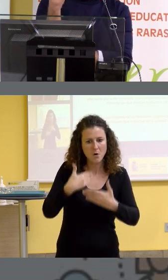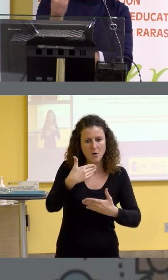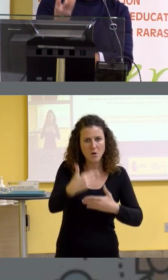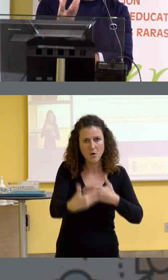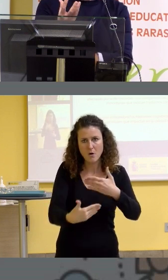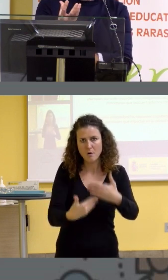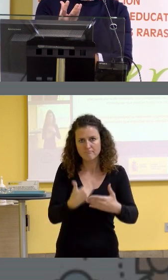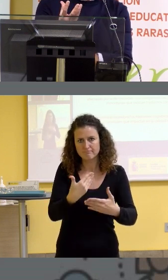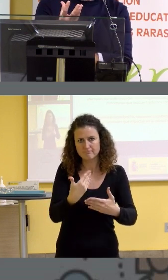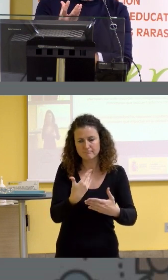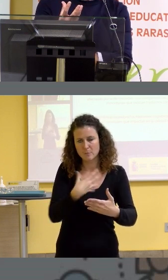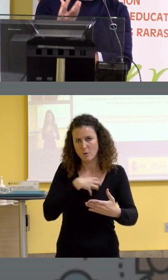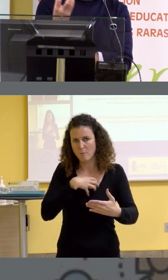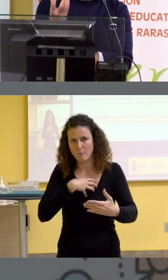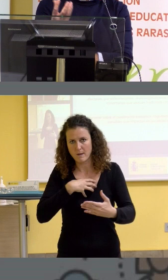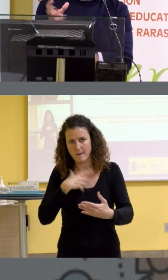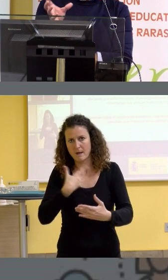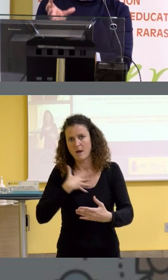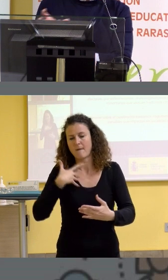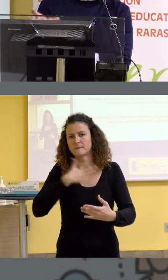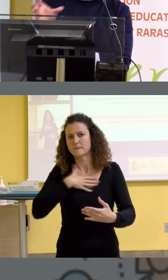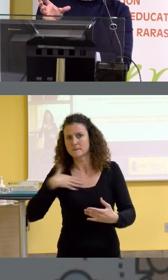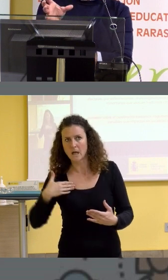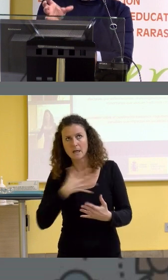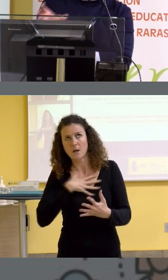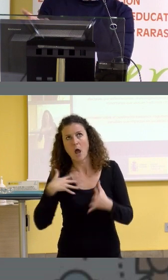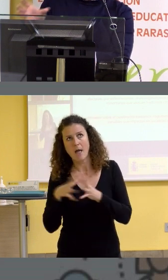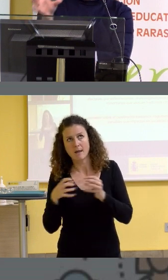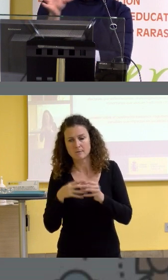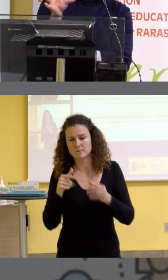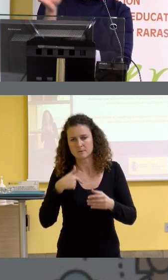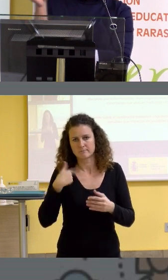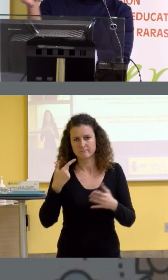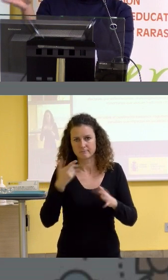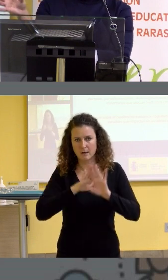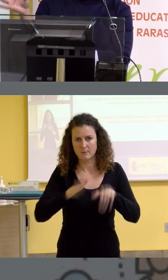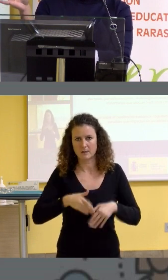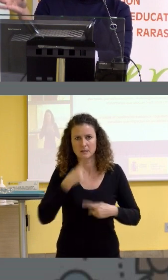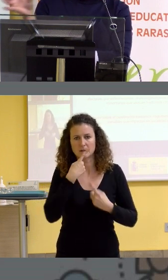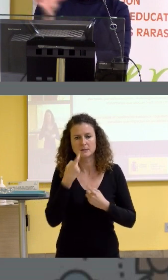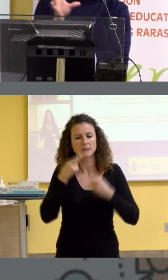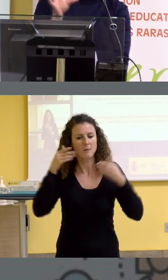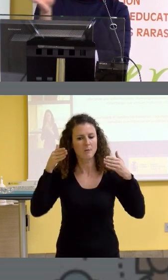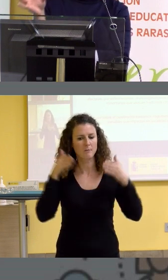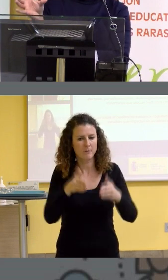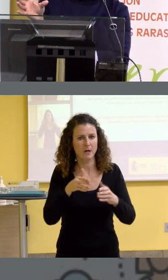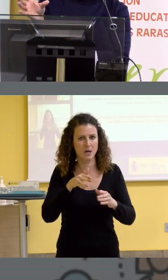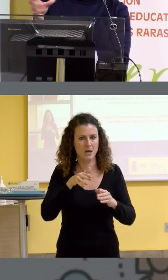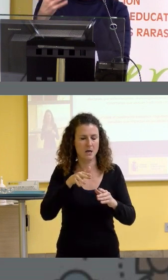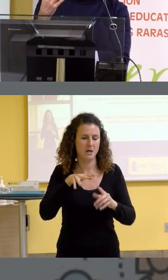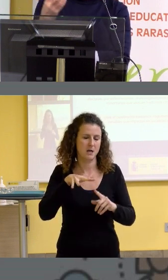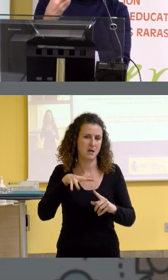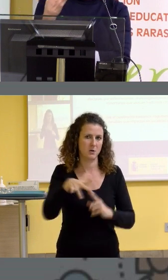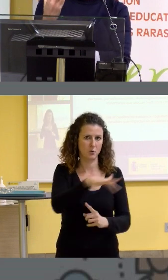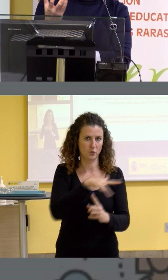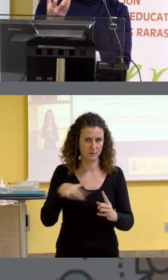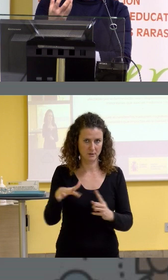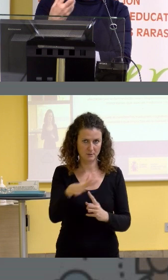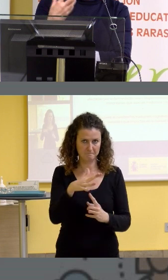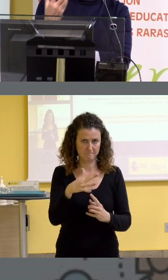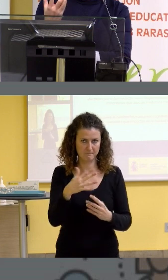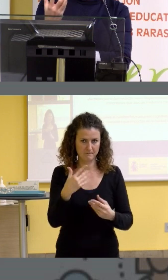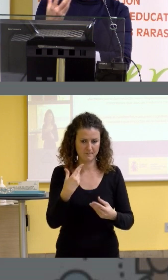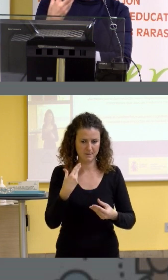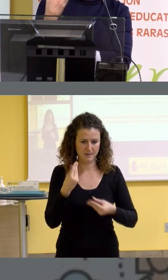buenas intenciones, pues posiblemente lo que necesitamos es intervenir sobre este otro escenario a día de hoy. ¿Qué podemos hacer